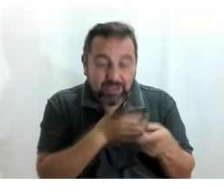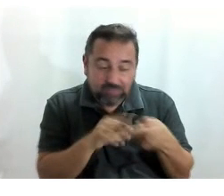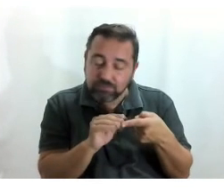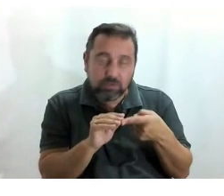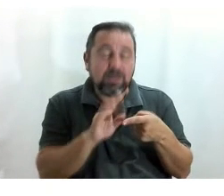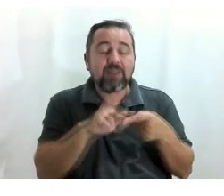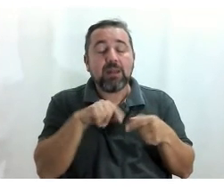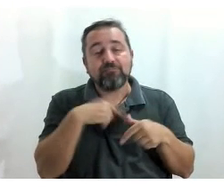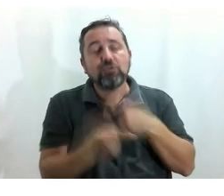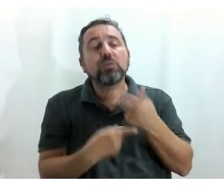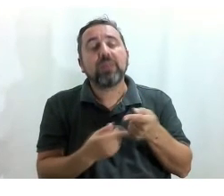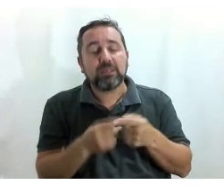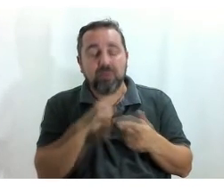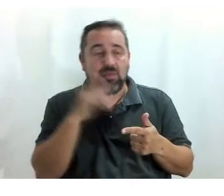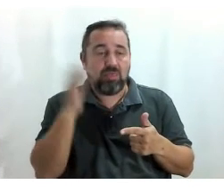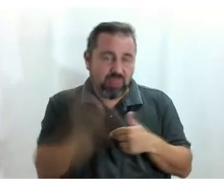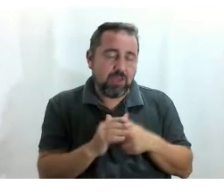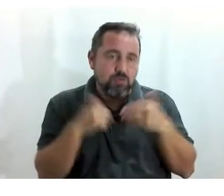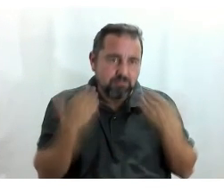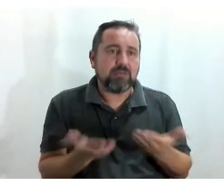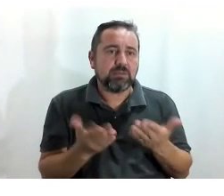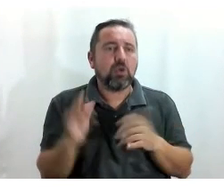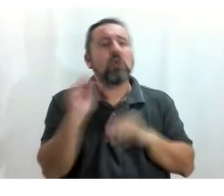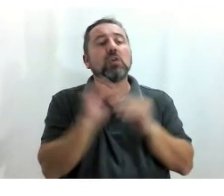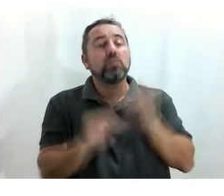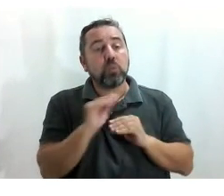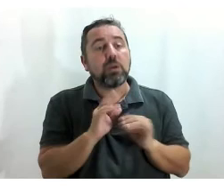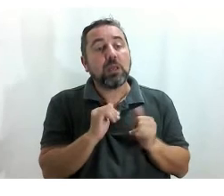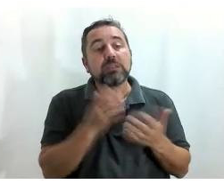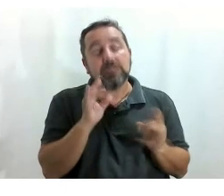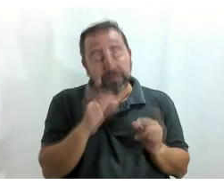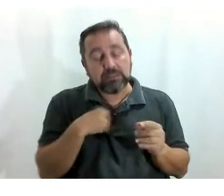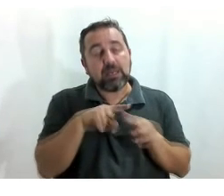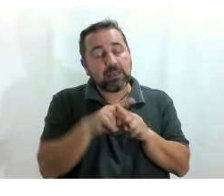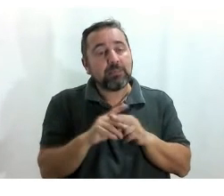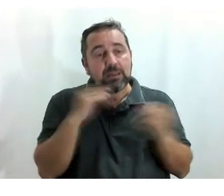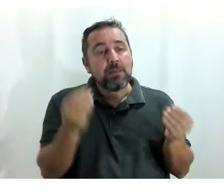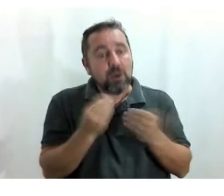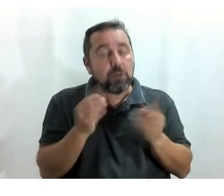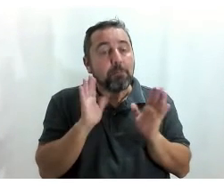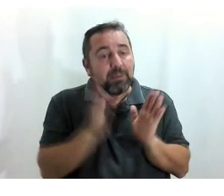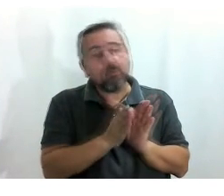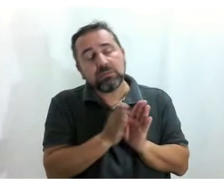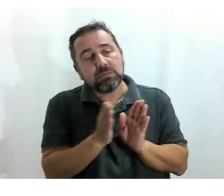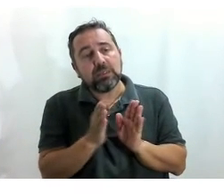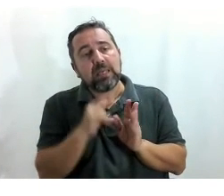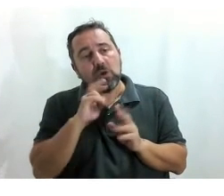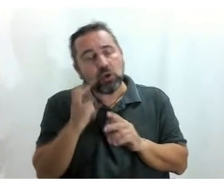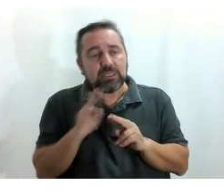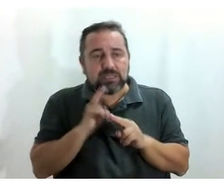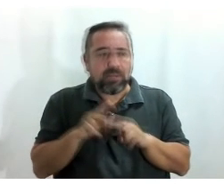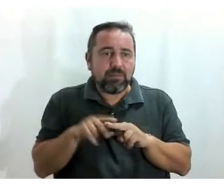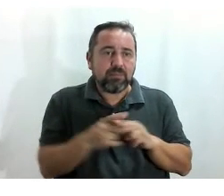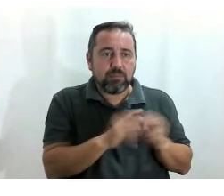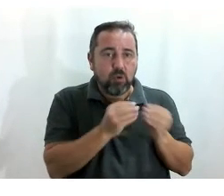mayor daño. ¿Hay solución? Pues sí, se están mejorando las herramientas, pero paralelamente se han desarrollado otras herramientas de